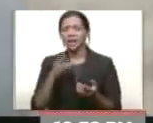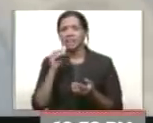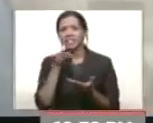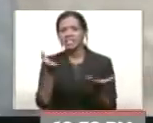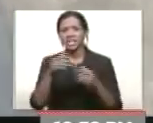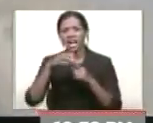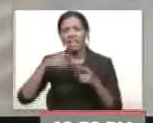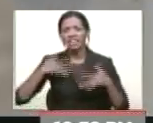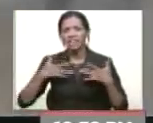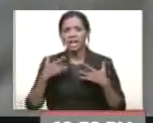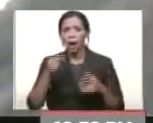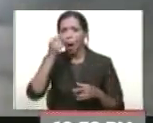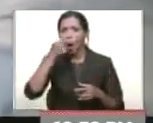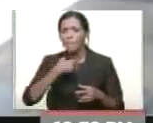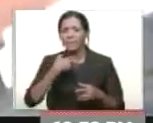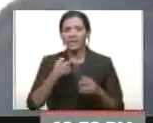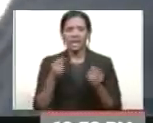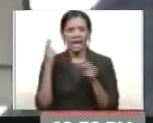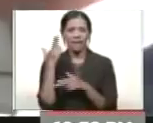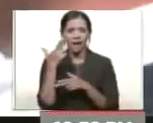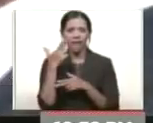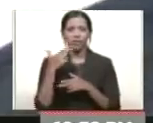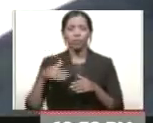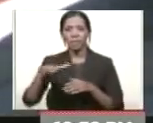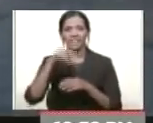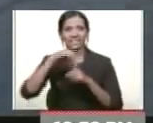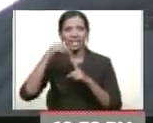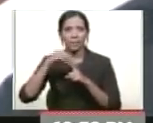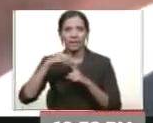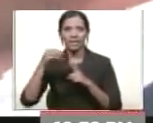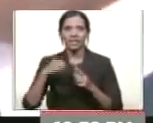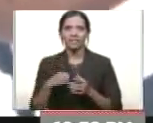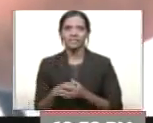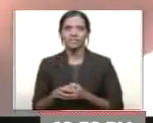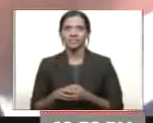Hombres armados, Plaza Altamira. No era un colectivo, era un colectivo.